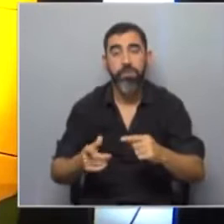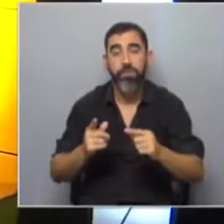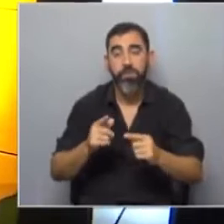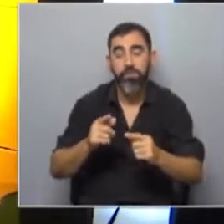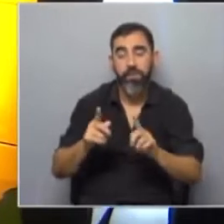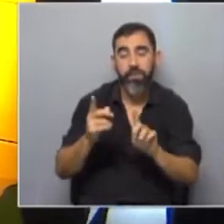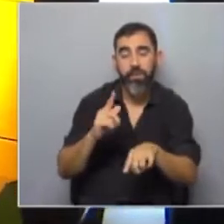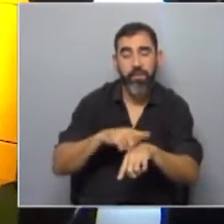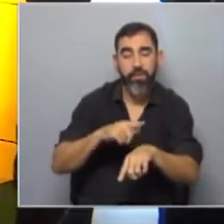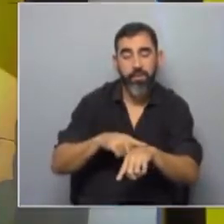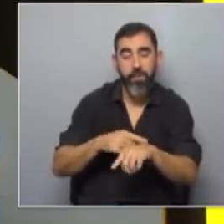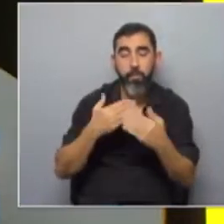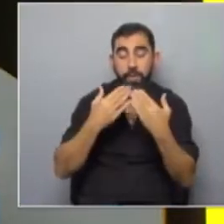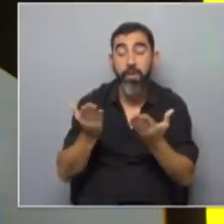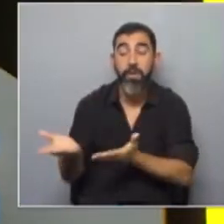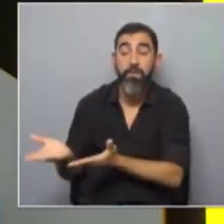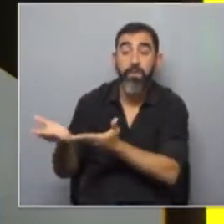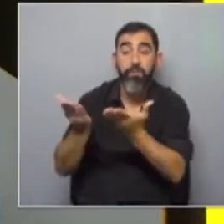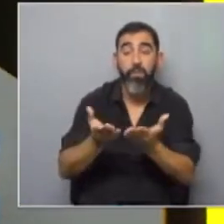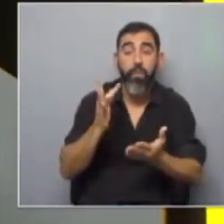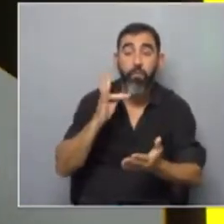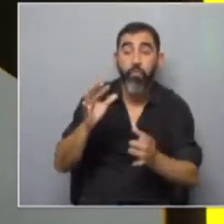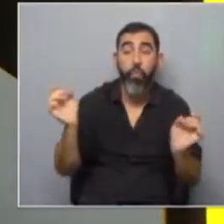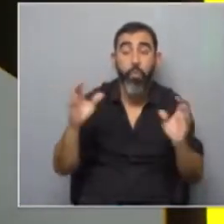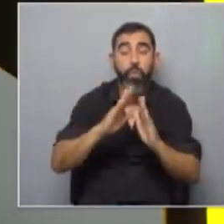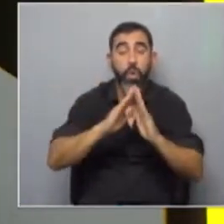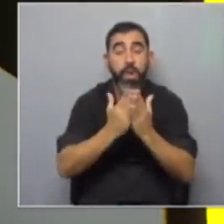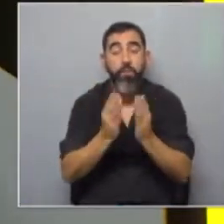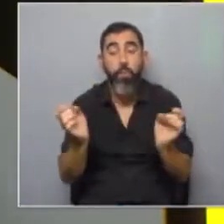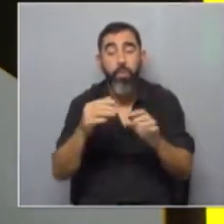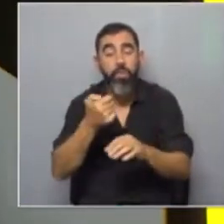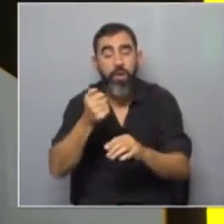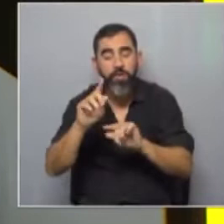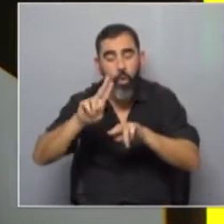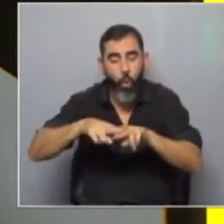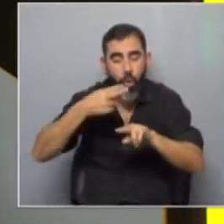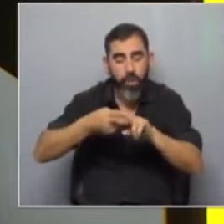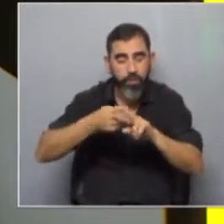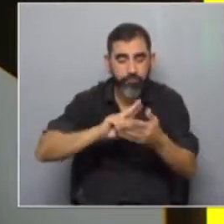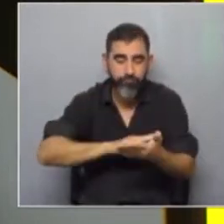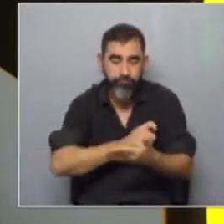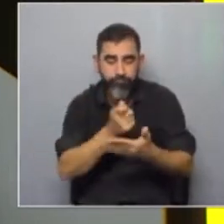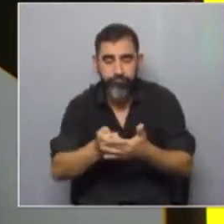un tema de egos o de egoísmos, o de querer que yo tener mi parte,